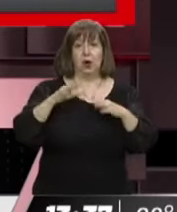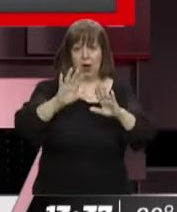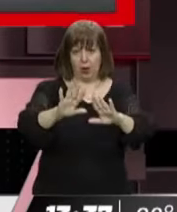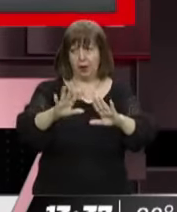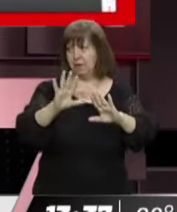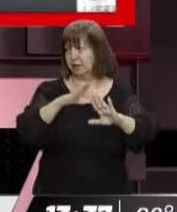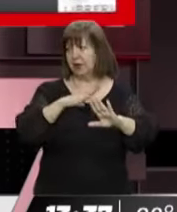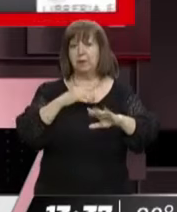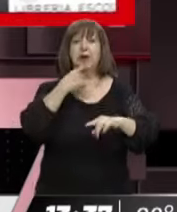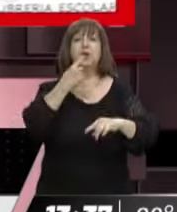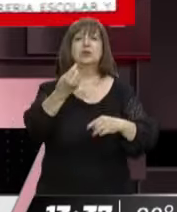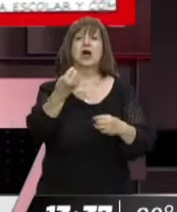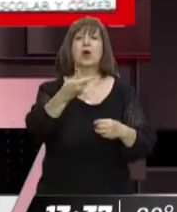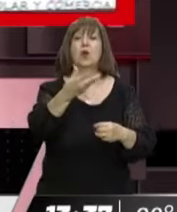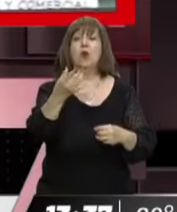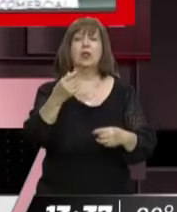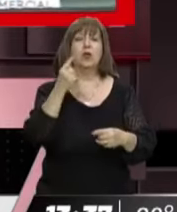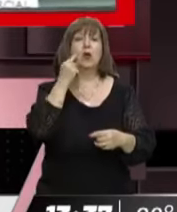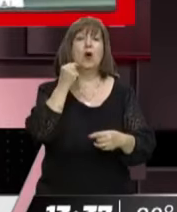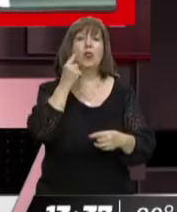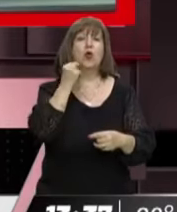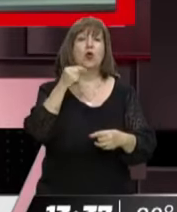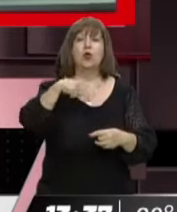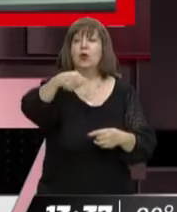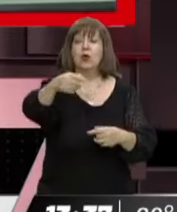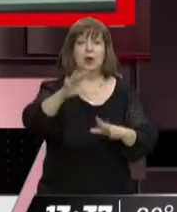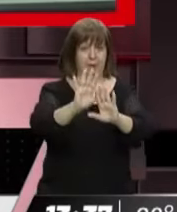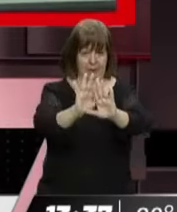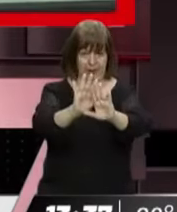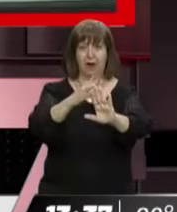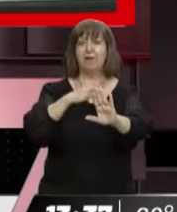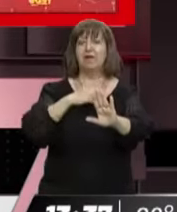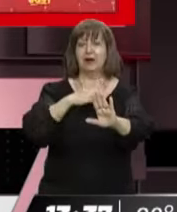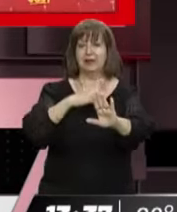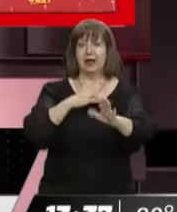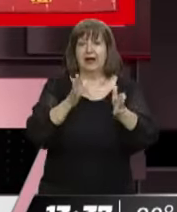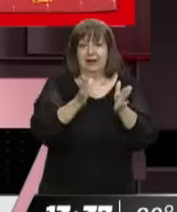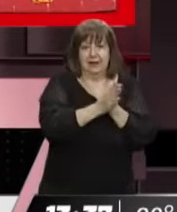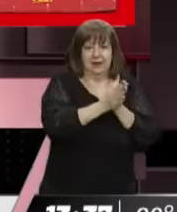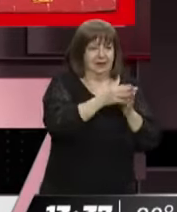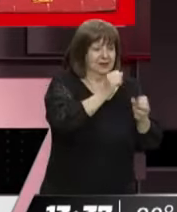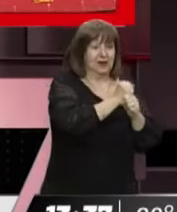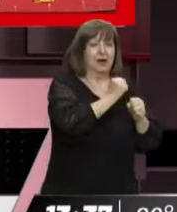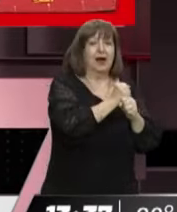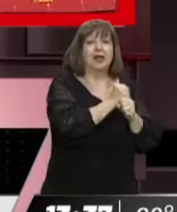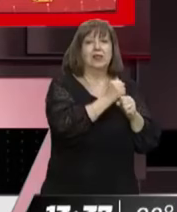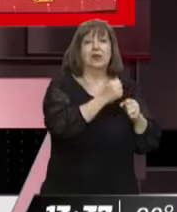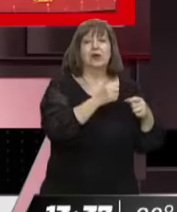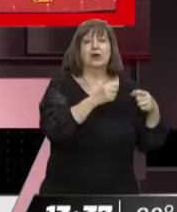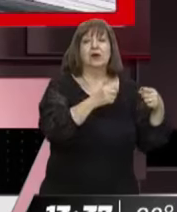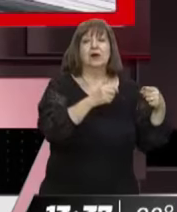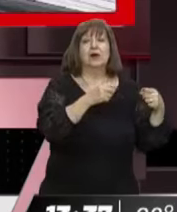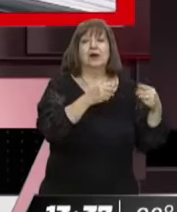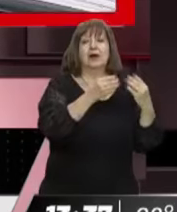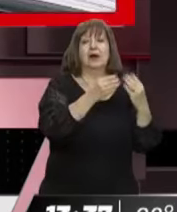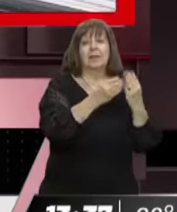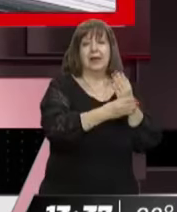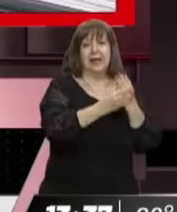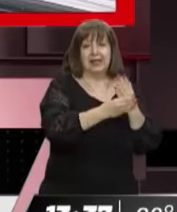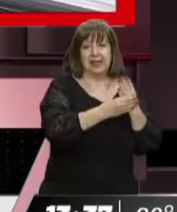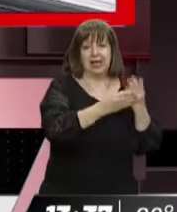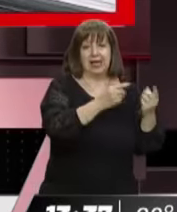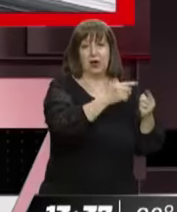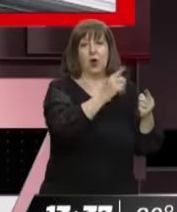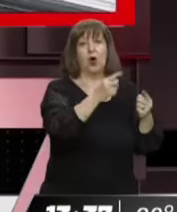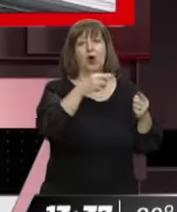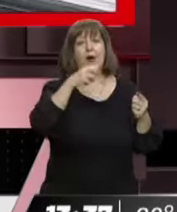trabajando la licenciada Petovelo con Luis Caputo para hacer esto. Es más, va a haber también vouchers